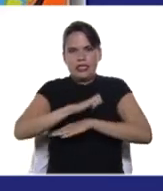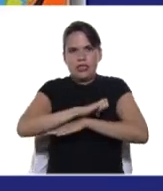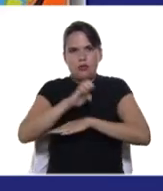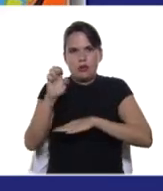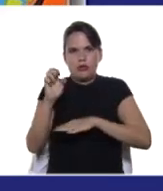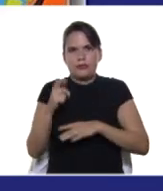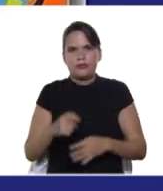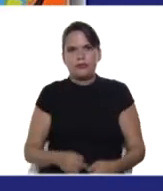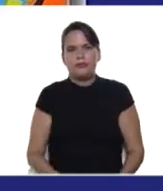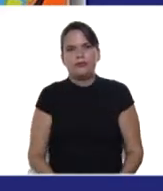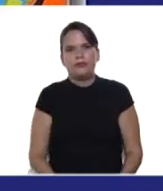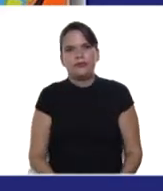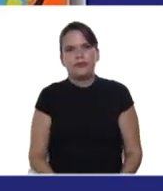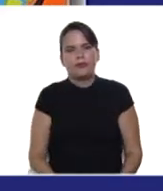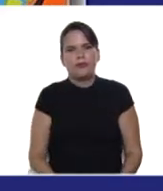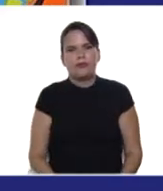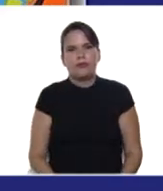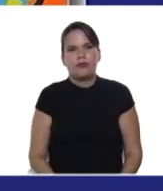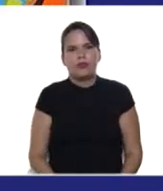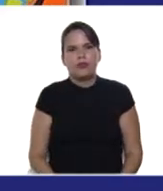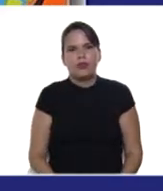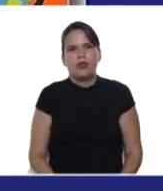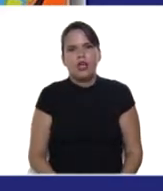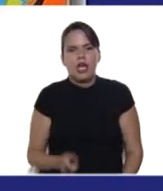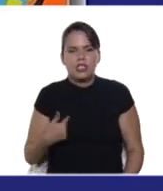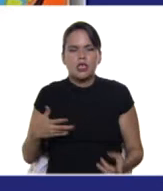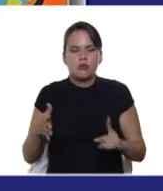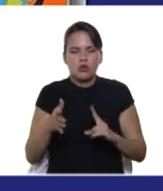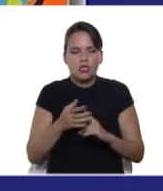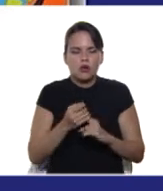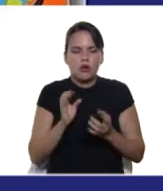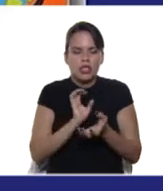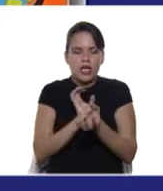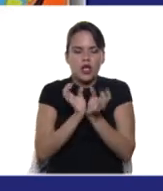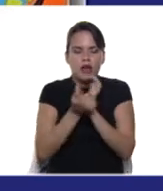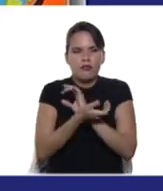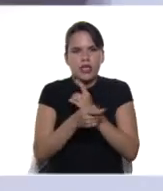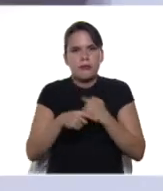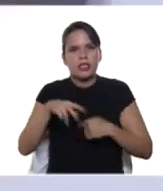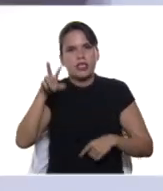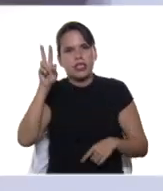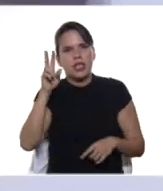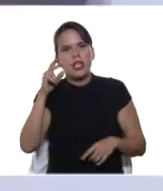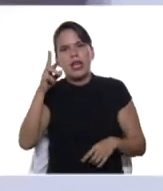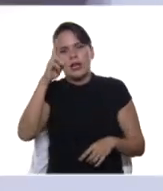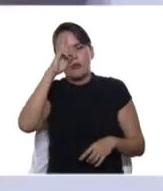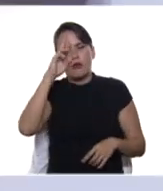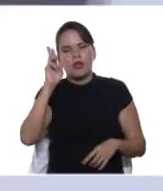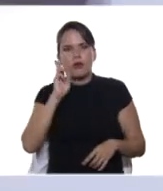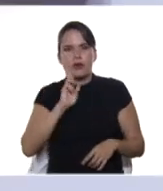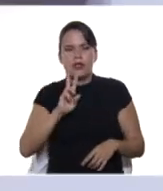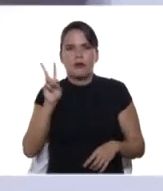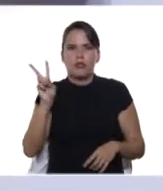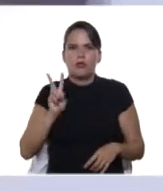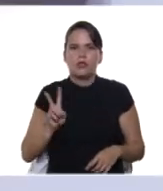menos. Entonces, estas son las coordenadas geográficas de la República Bolivariana de Venezuela.